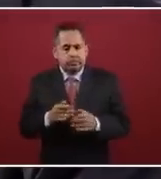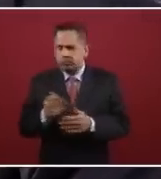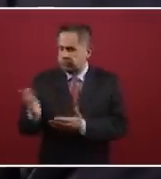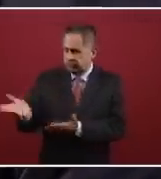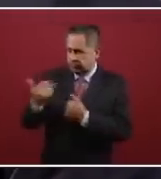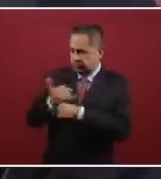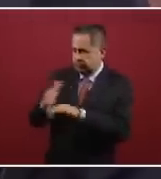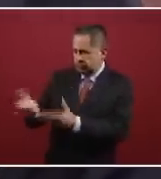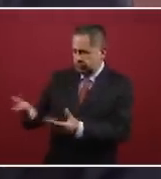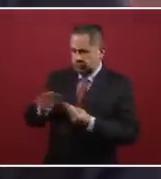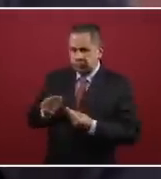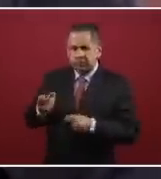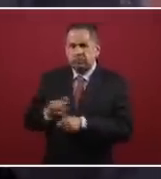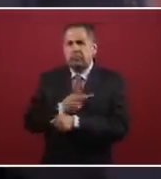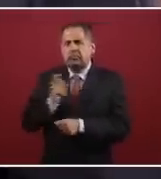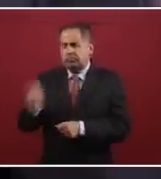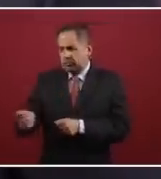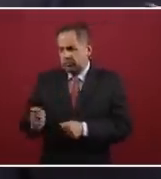informe.